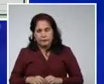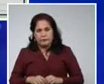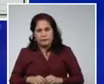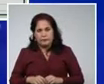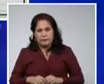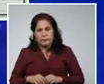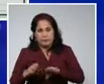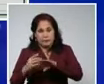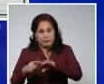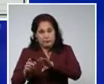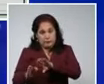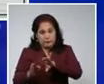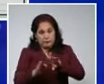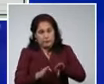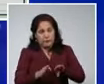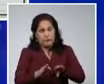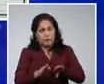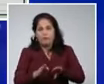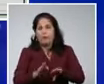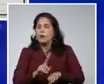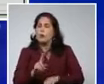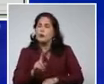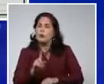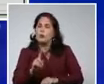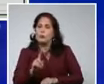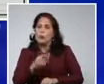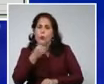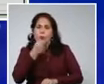Después, aunque no